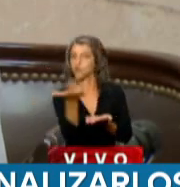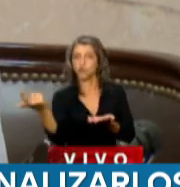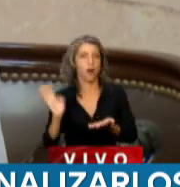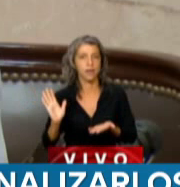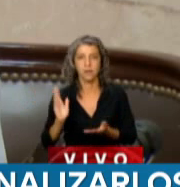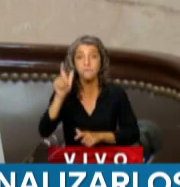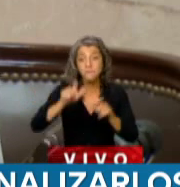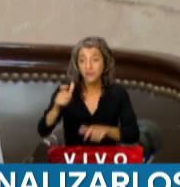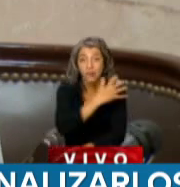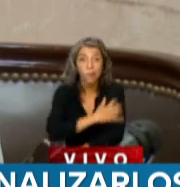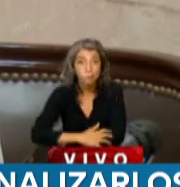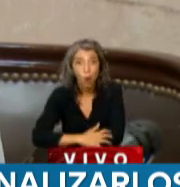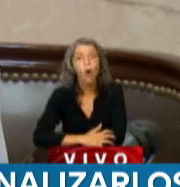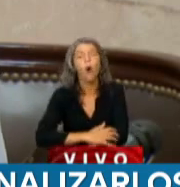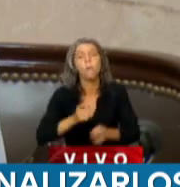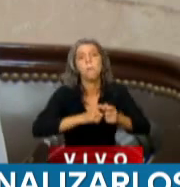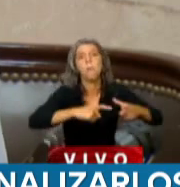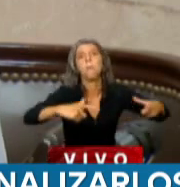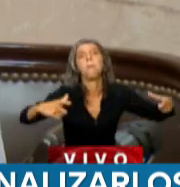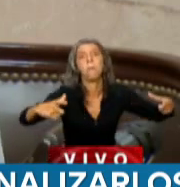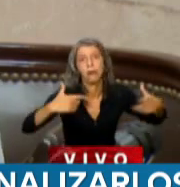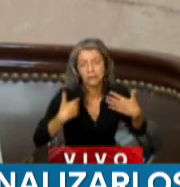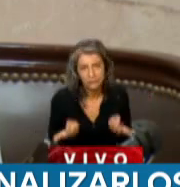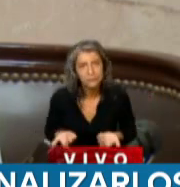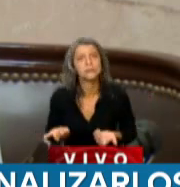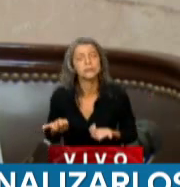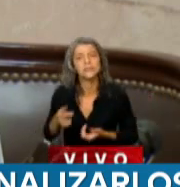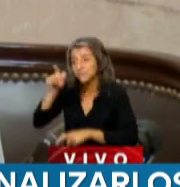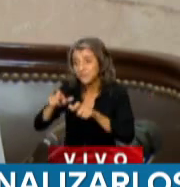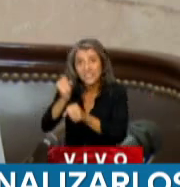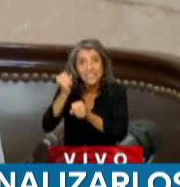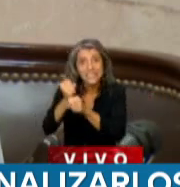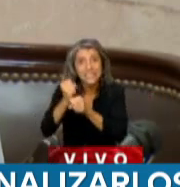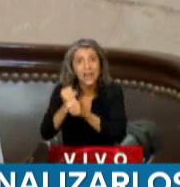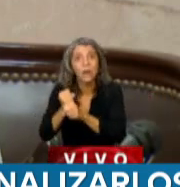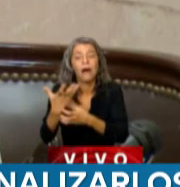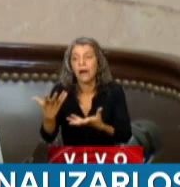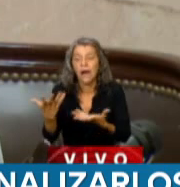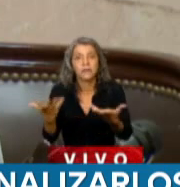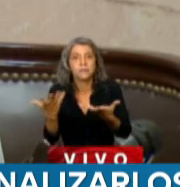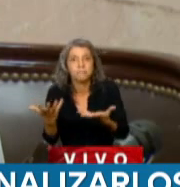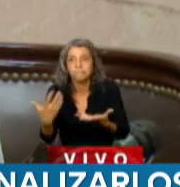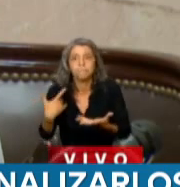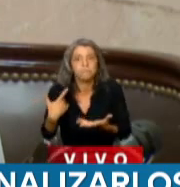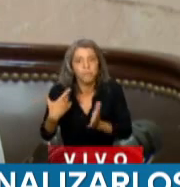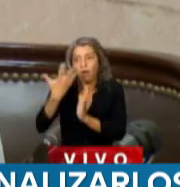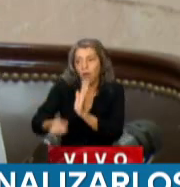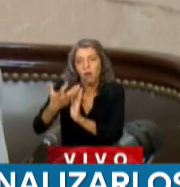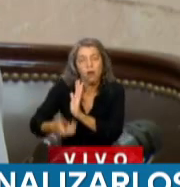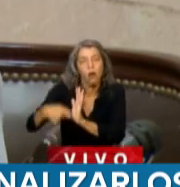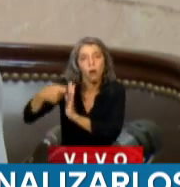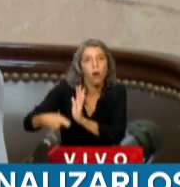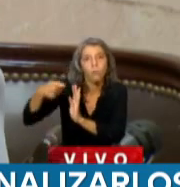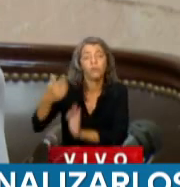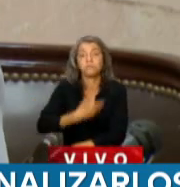que ir a buscar a los otros partidos políticos, a los sectores socialistas, a los sectores radicales, a los sectores